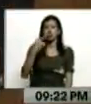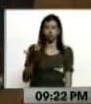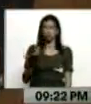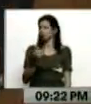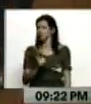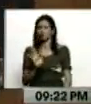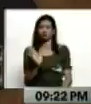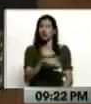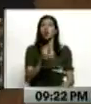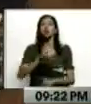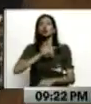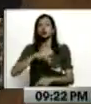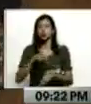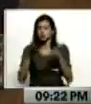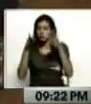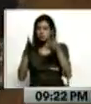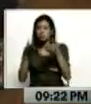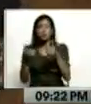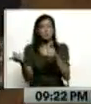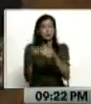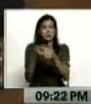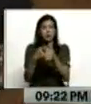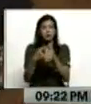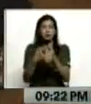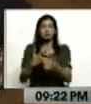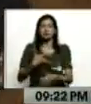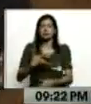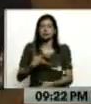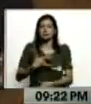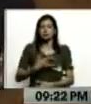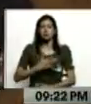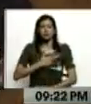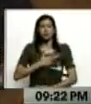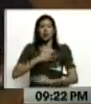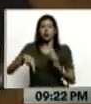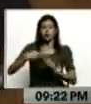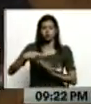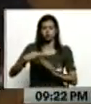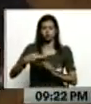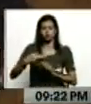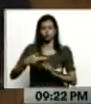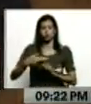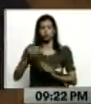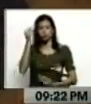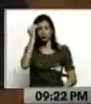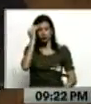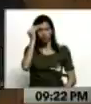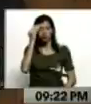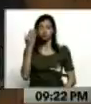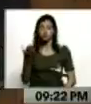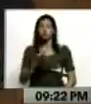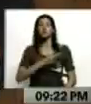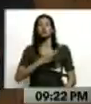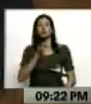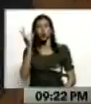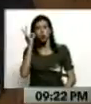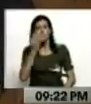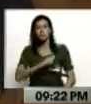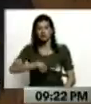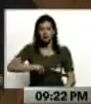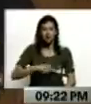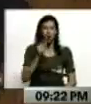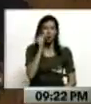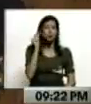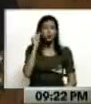hipocresía pongamos por delante nuestra esencia Revolucionaria creo por consiguiente compatriotas señora